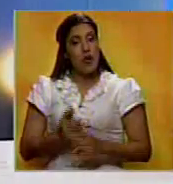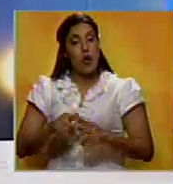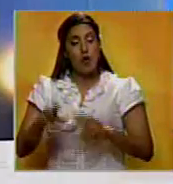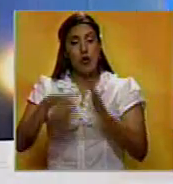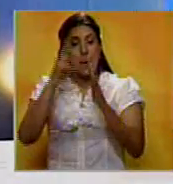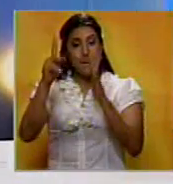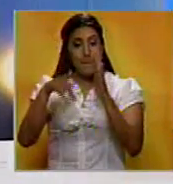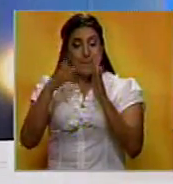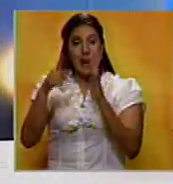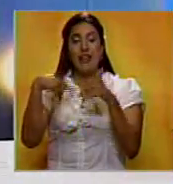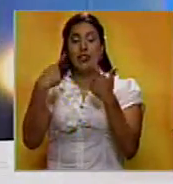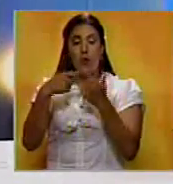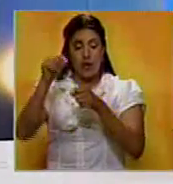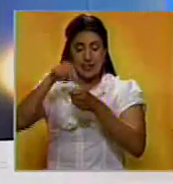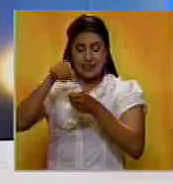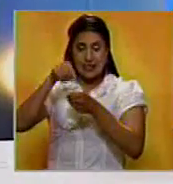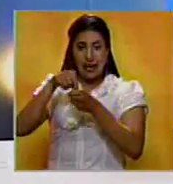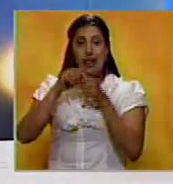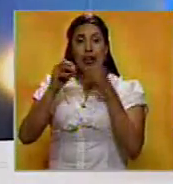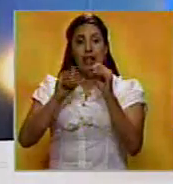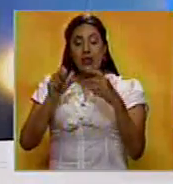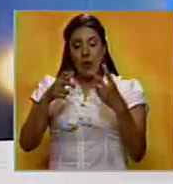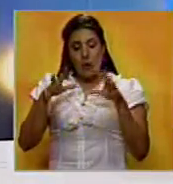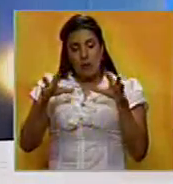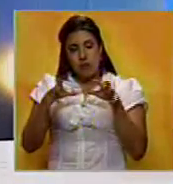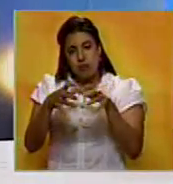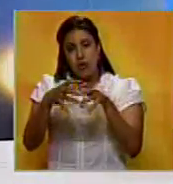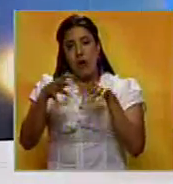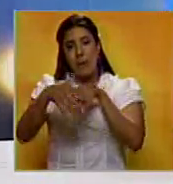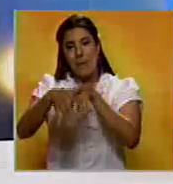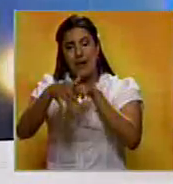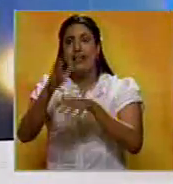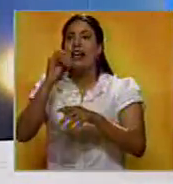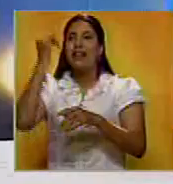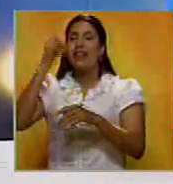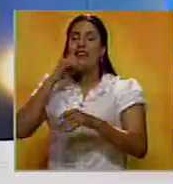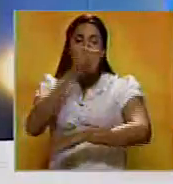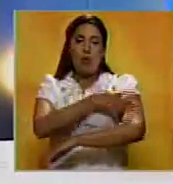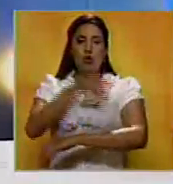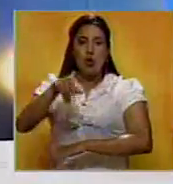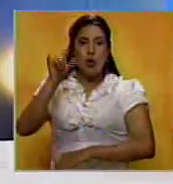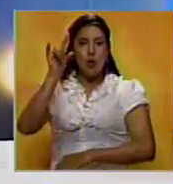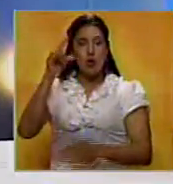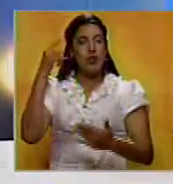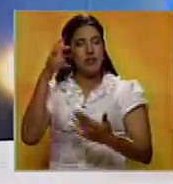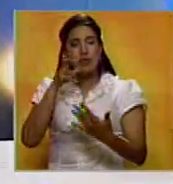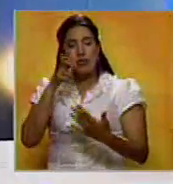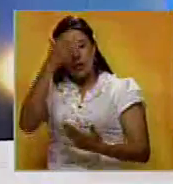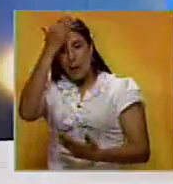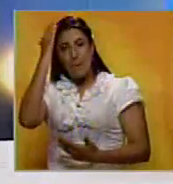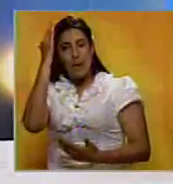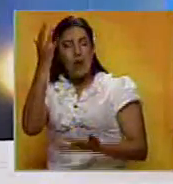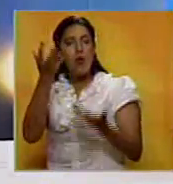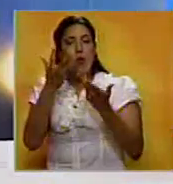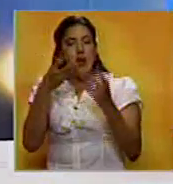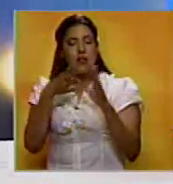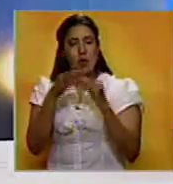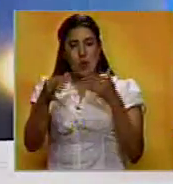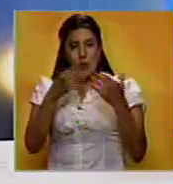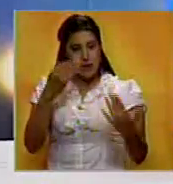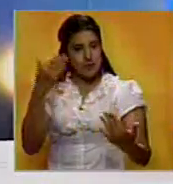En la Plaza José Martí de Chacaito se desarrolla la concentración convocada por la oposición para este lunes. Manuel Covela se encuentra en el lugar y nos